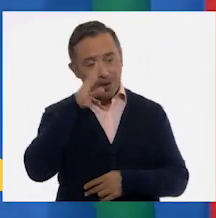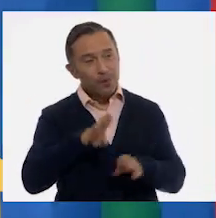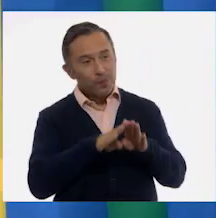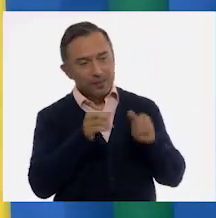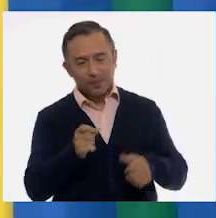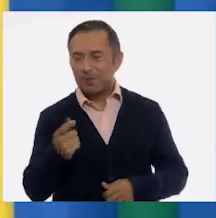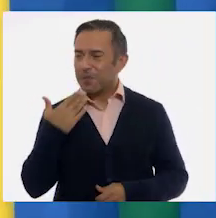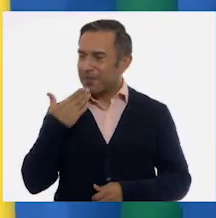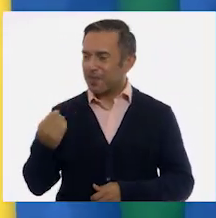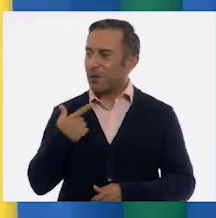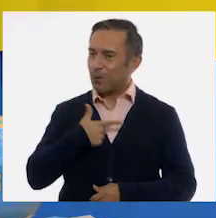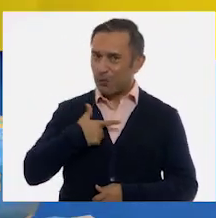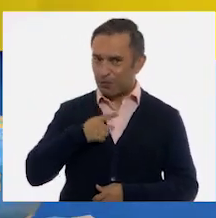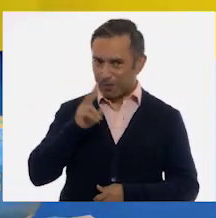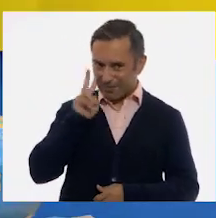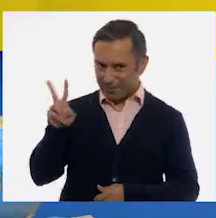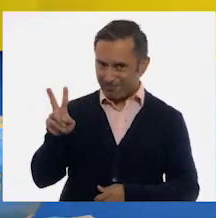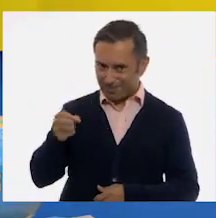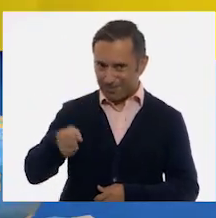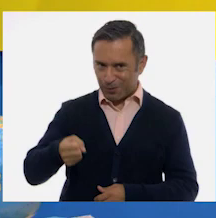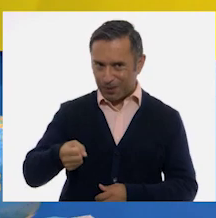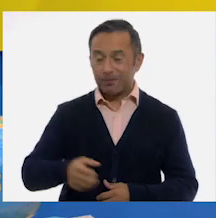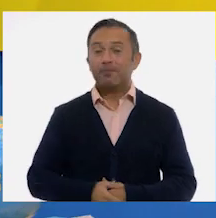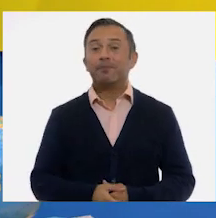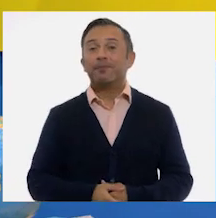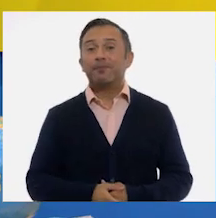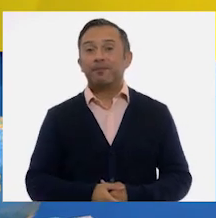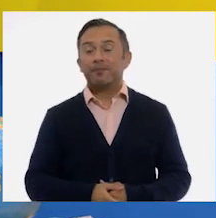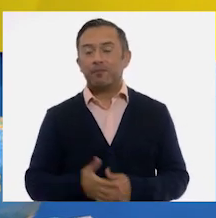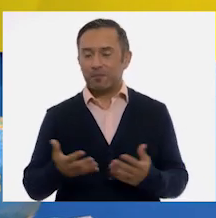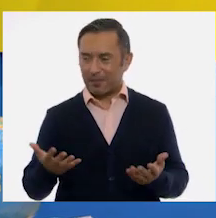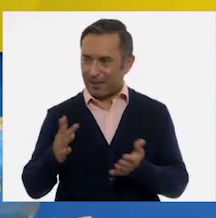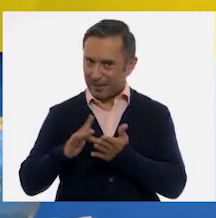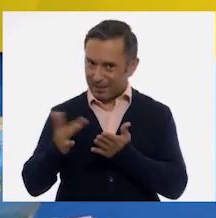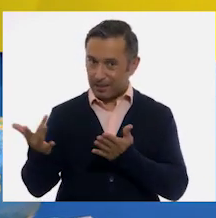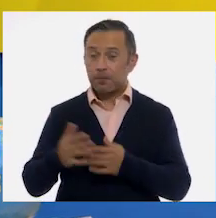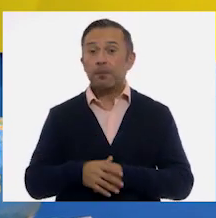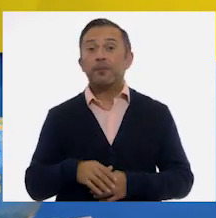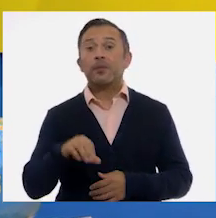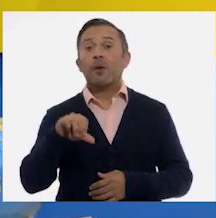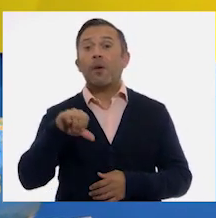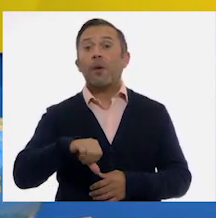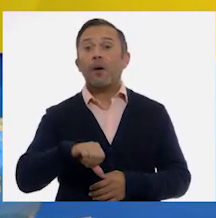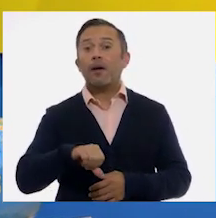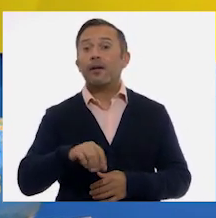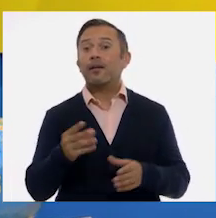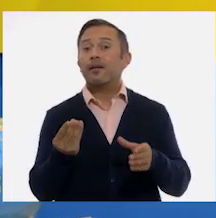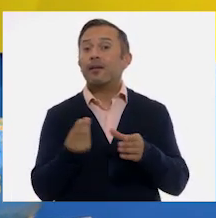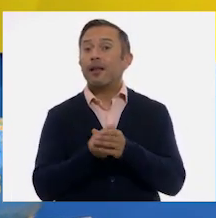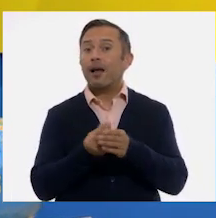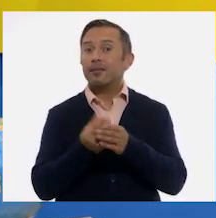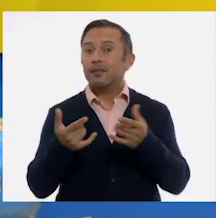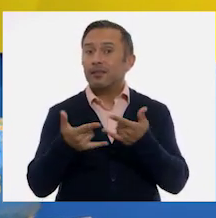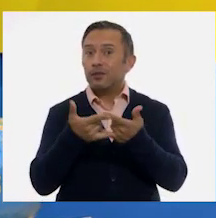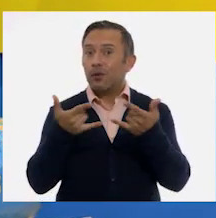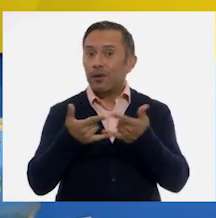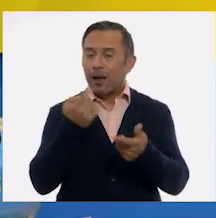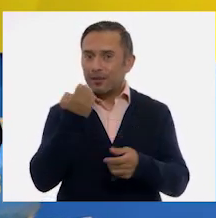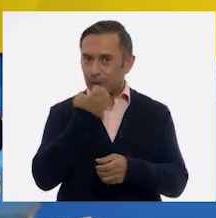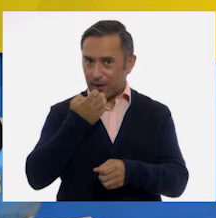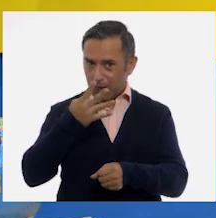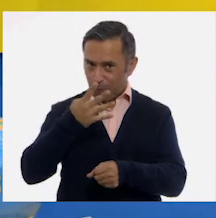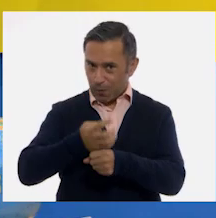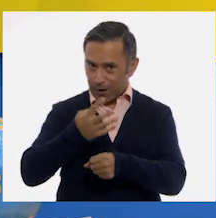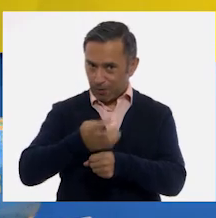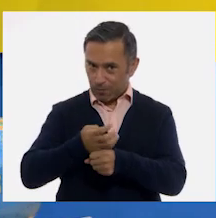gusto saludarte. Gracias, maestra. Vamos a tener el gusto de estar con ustedes en esta clase de historia de cuarto grado. ¿Están listos?